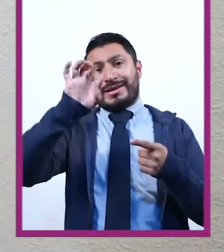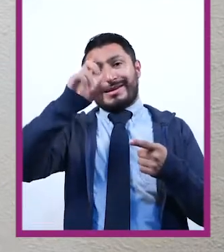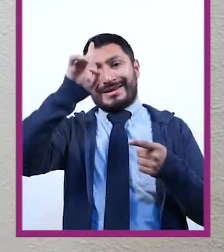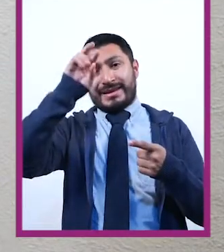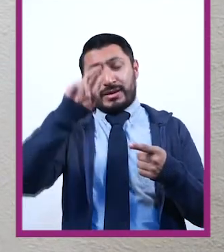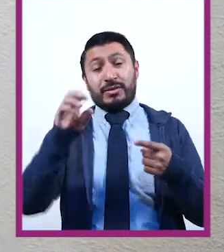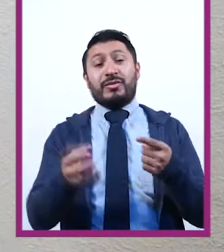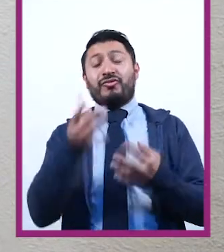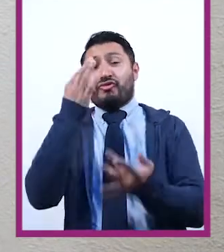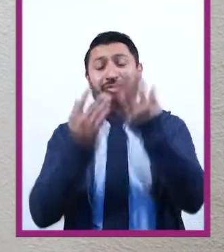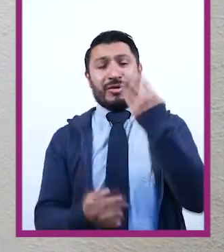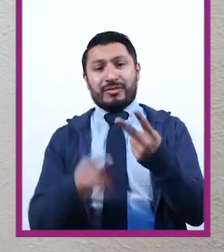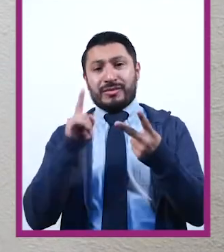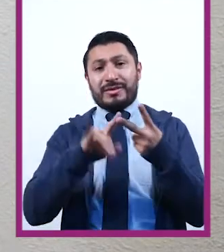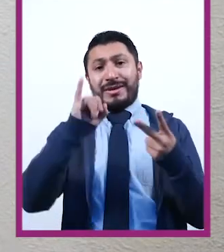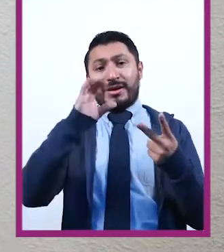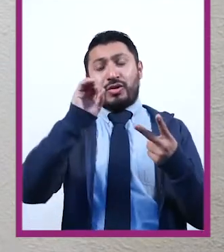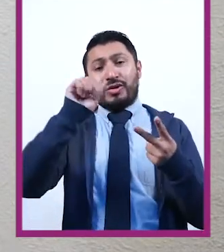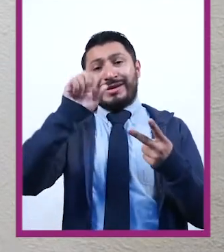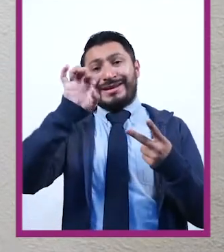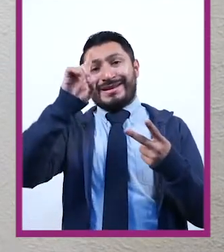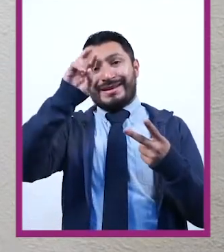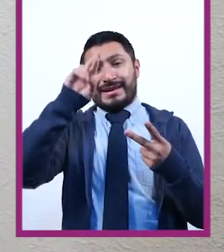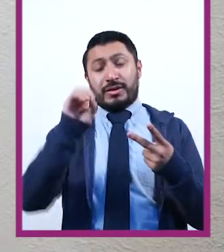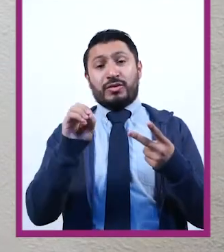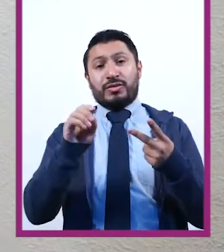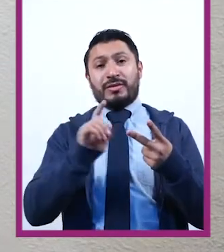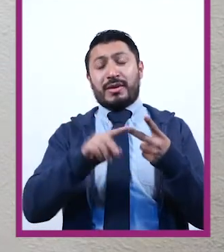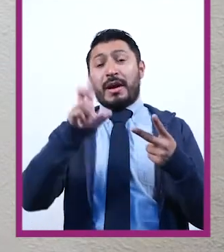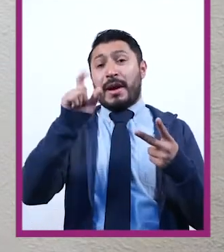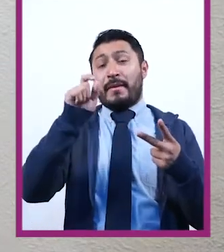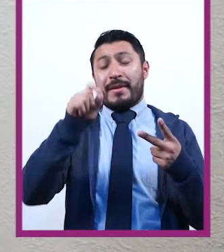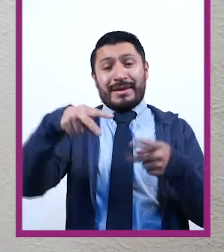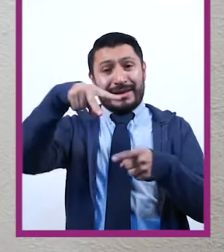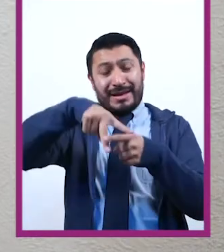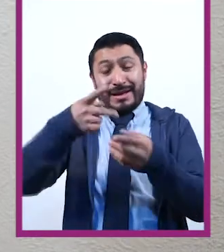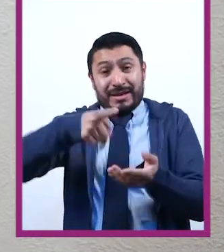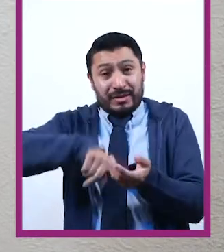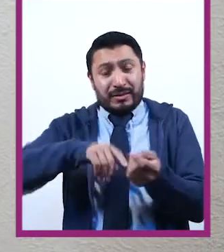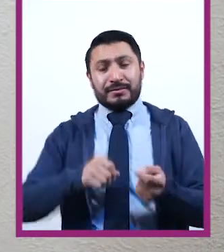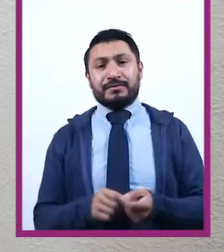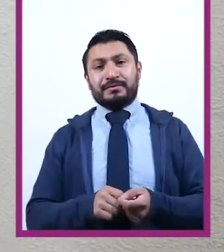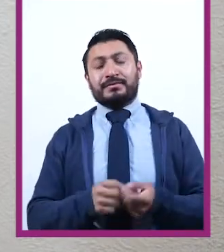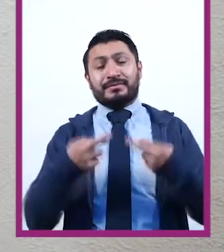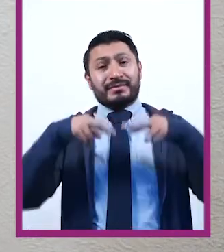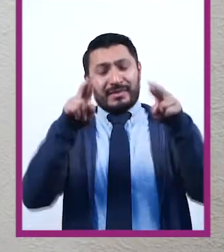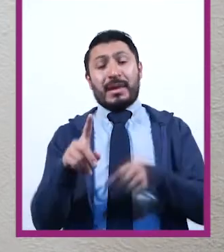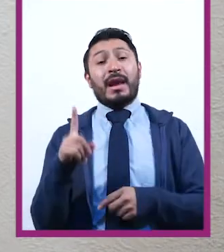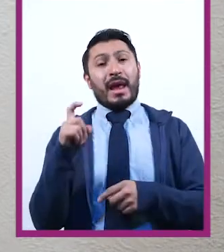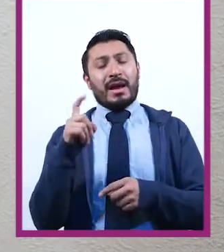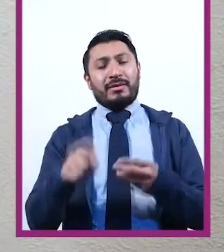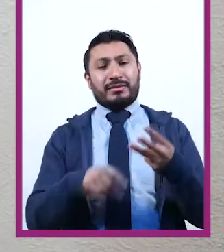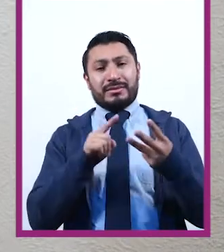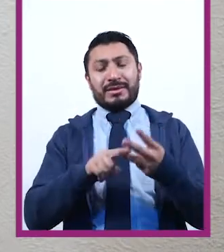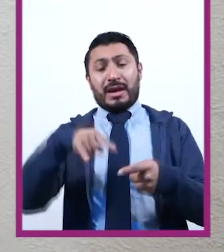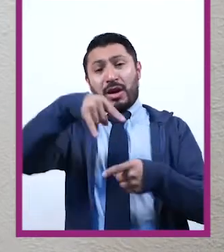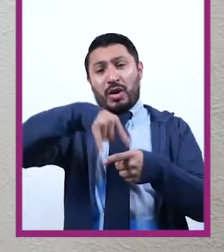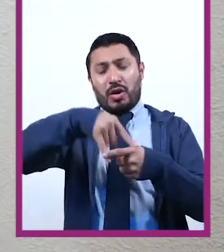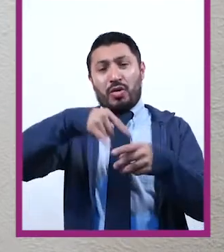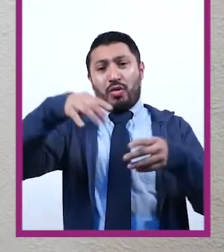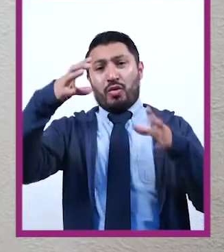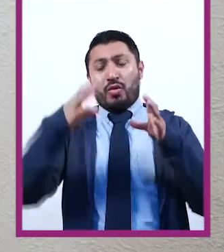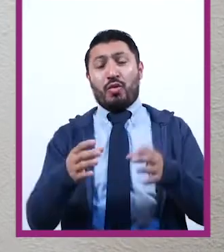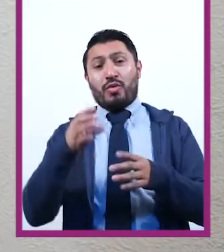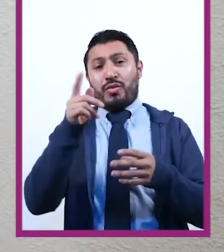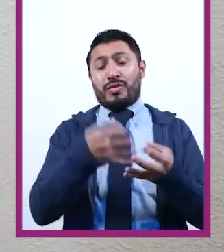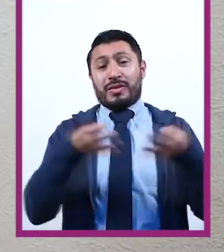regulares. El tetaedro representa el fuego. El icosaedro, que contiene 20 triángulos,